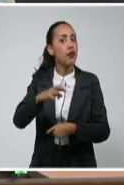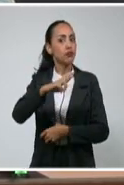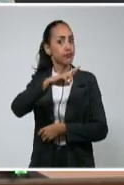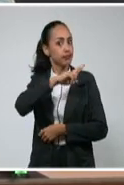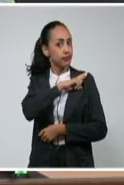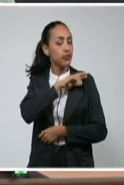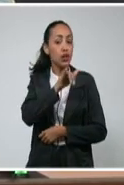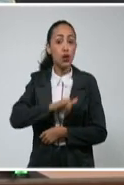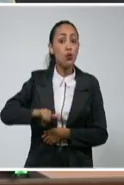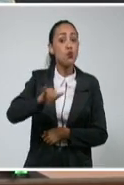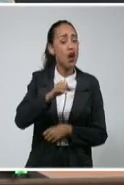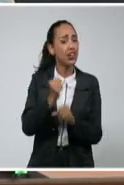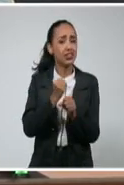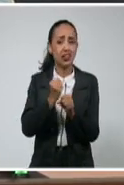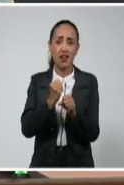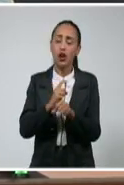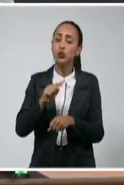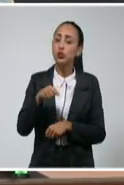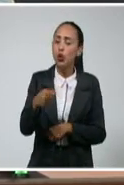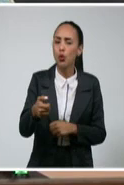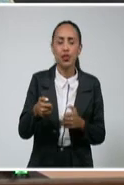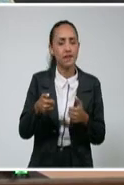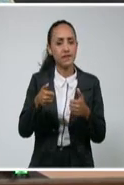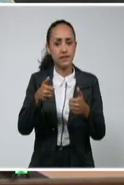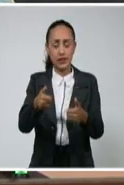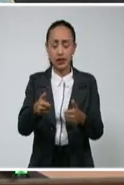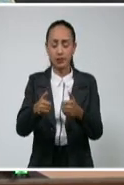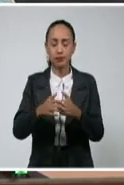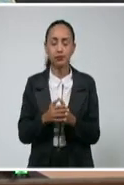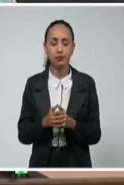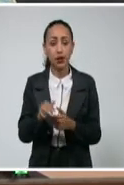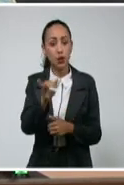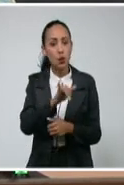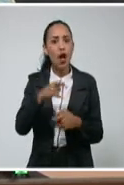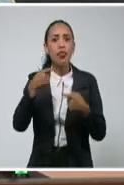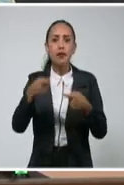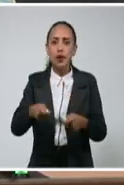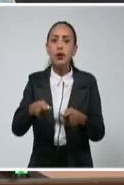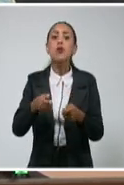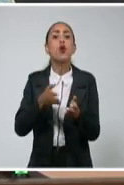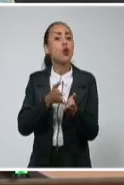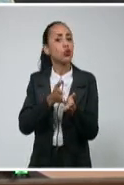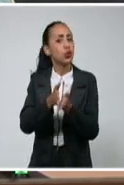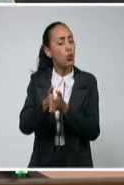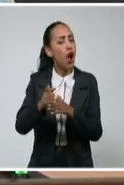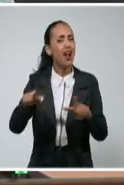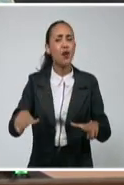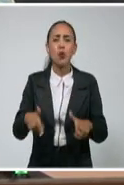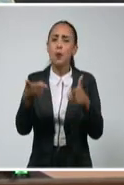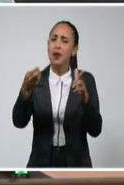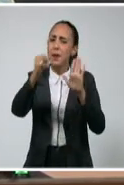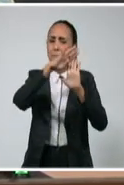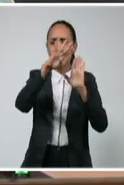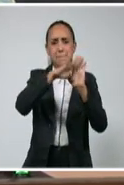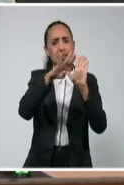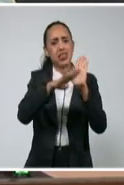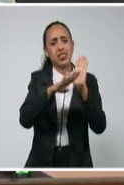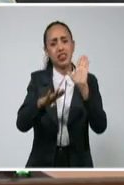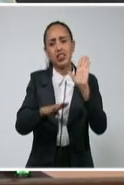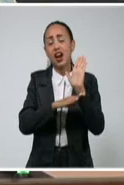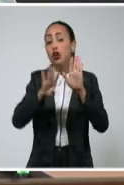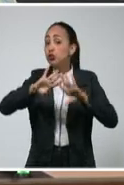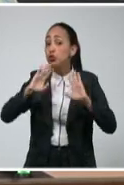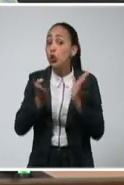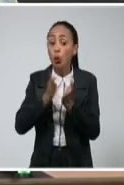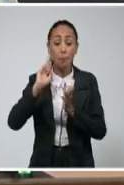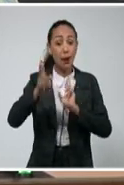en el actual cotidiano. Nosotros creemos que de igual manera tenemos que seguir apegándonos al cumplimiento de los protocolos que están